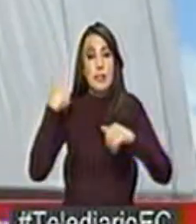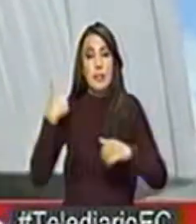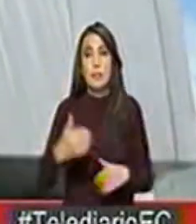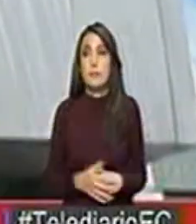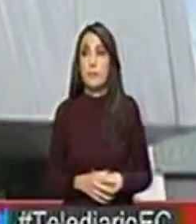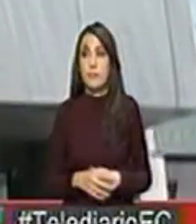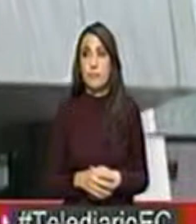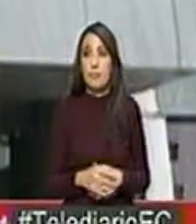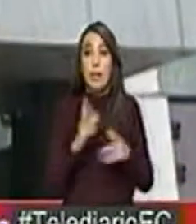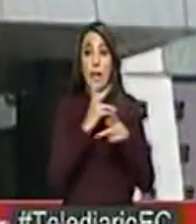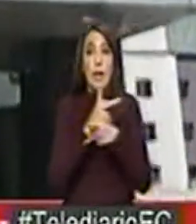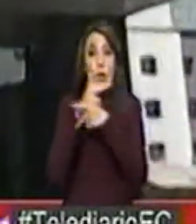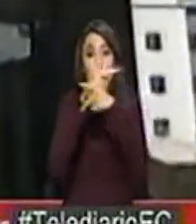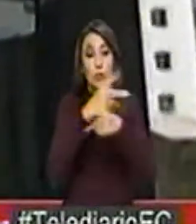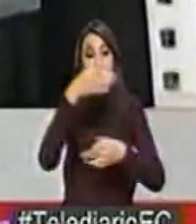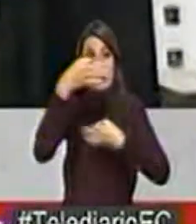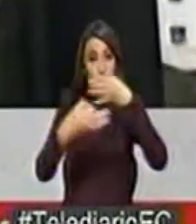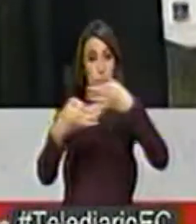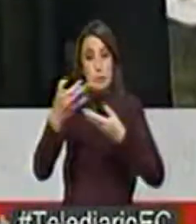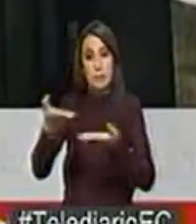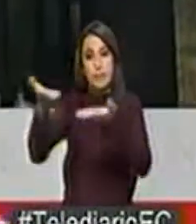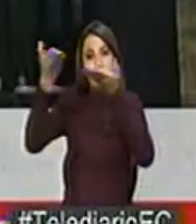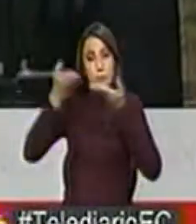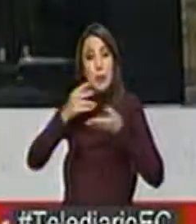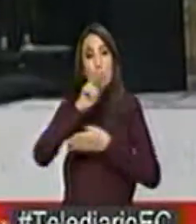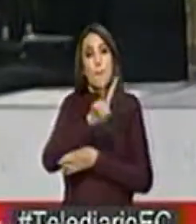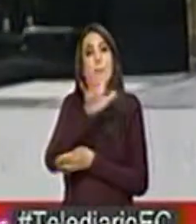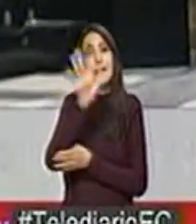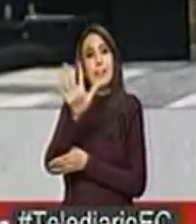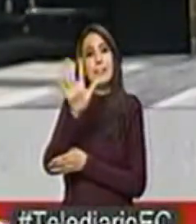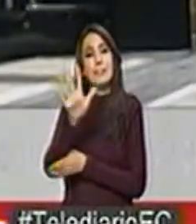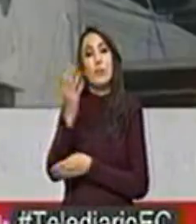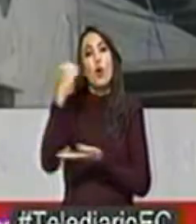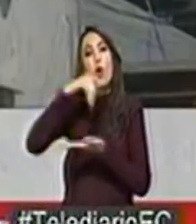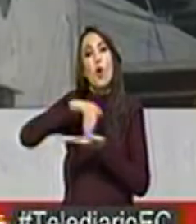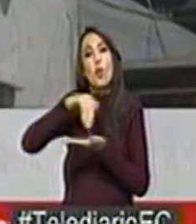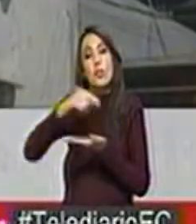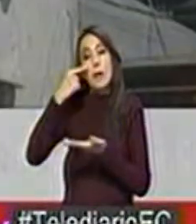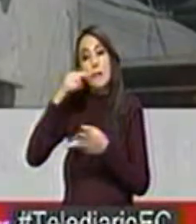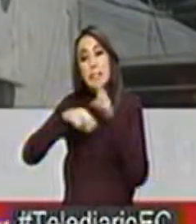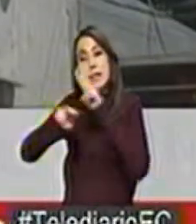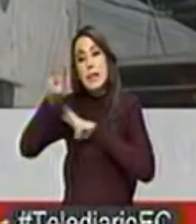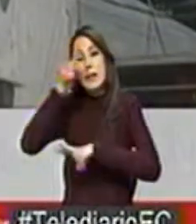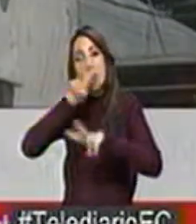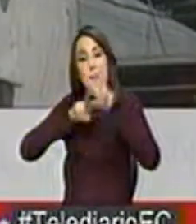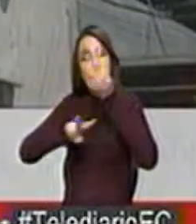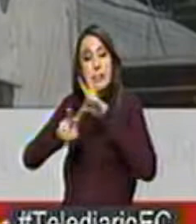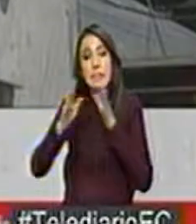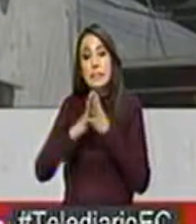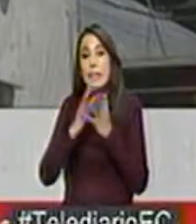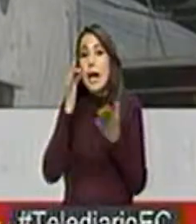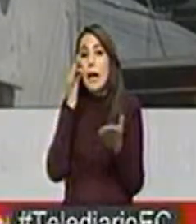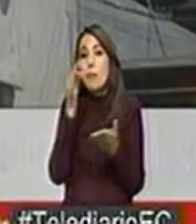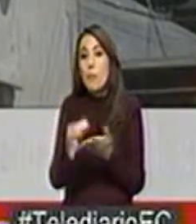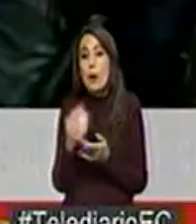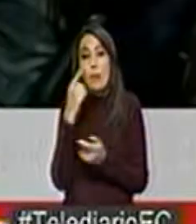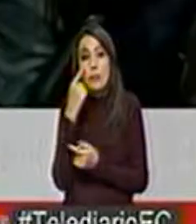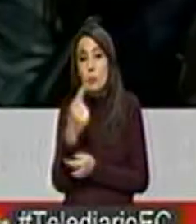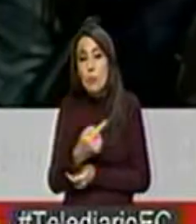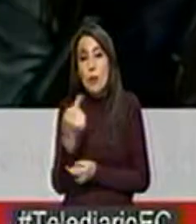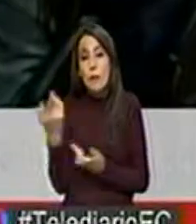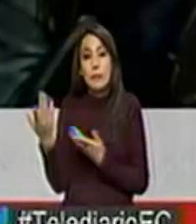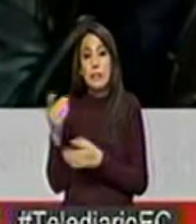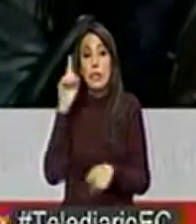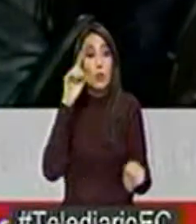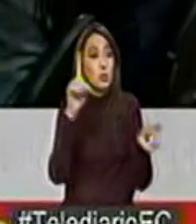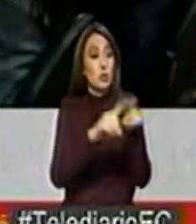El Consejo de la Judicatura receptó 25 pedidos de reconsideración de los jueces y conjueces de la Corte Nacional de Justicia que no estuvieron